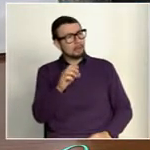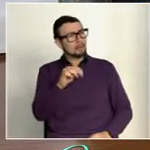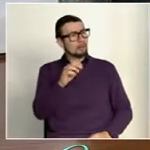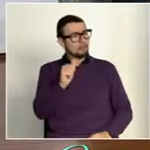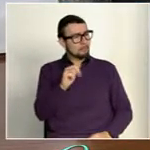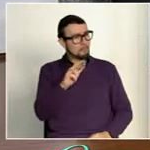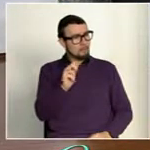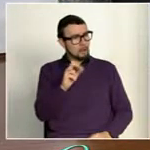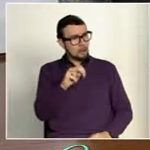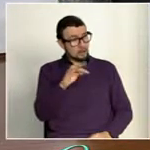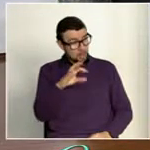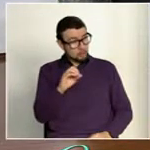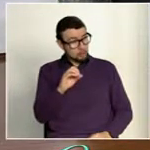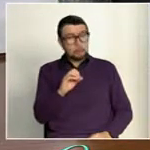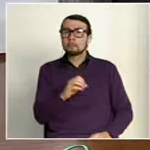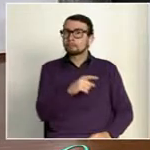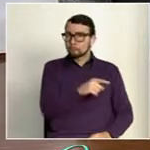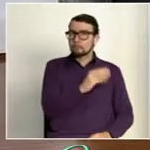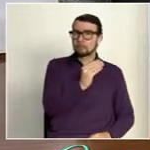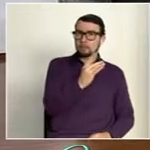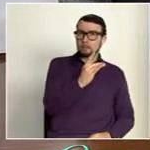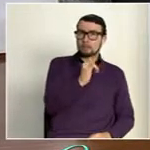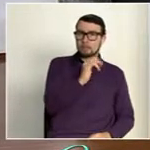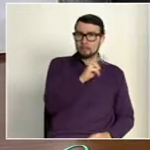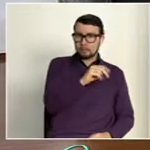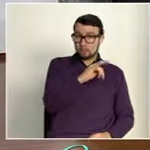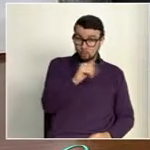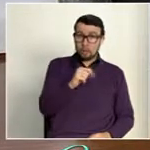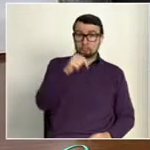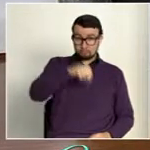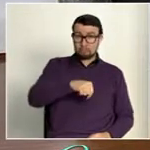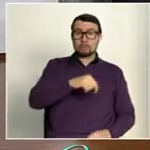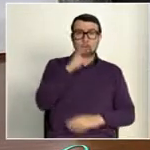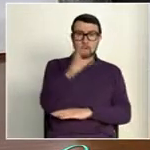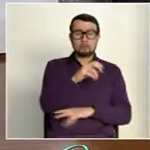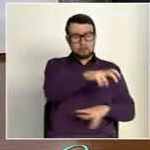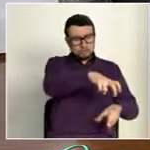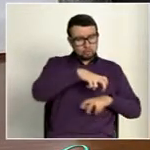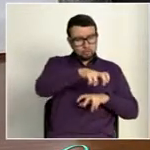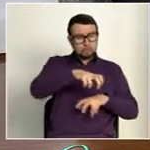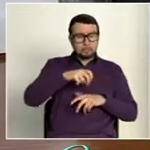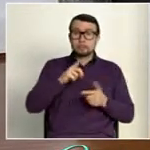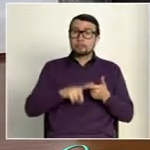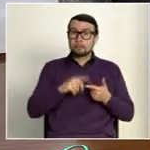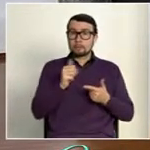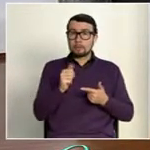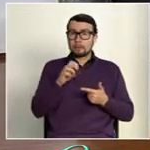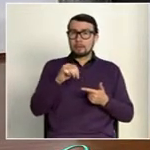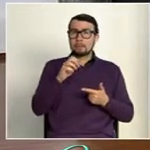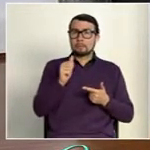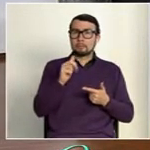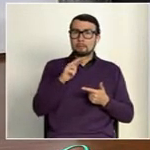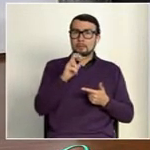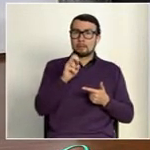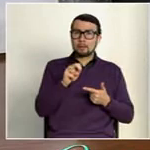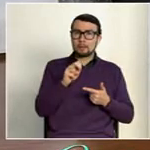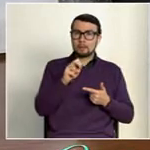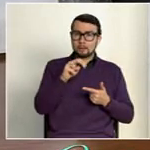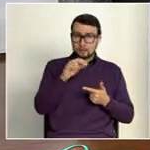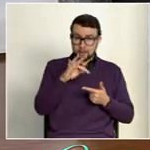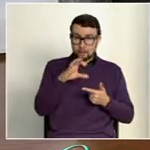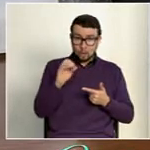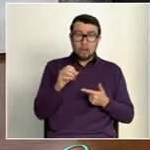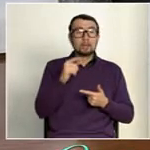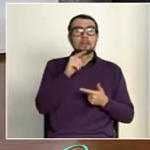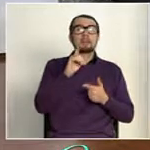quinoa y quinoa es un grano que se produce en Colombia, ¿no? Amaranto es muy conocido porque amaranto fue llevado al